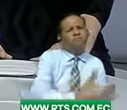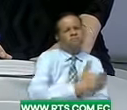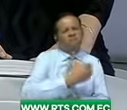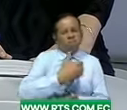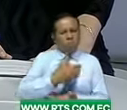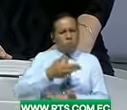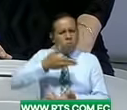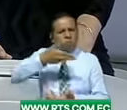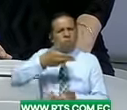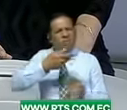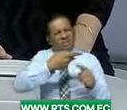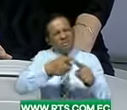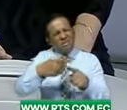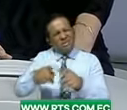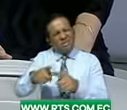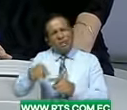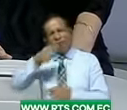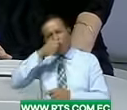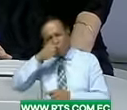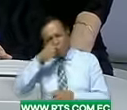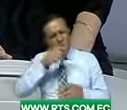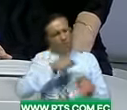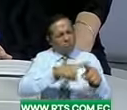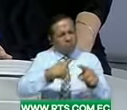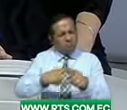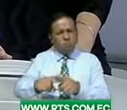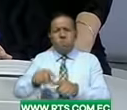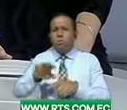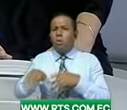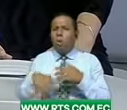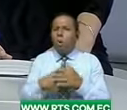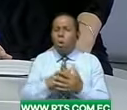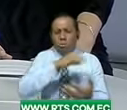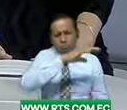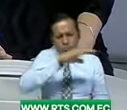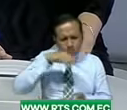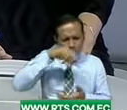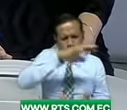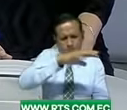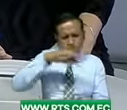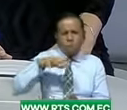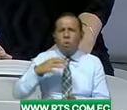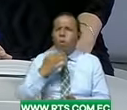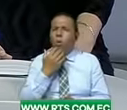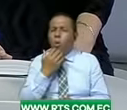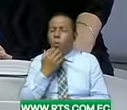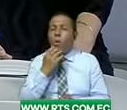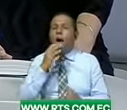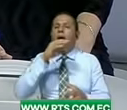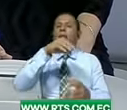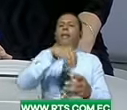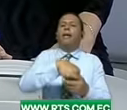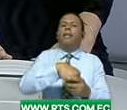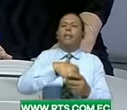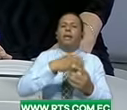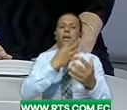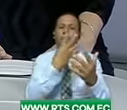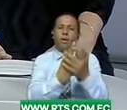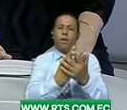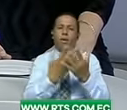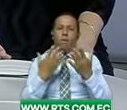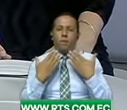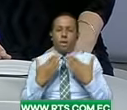armas blancas y sustancias estupefacientes fueron decomisadas durante los operativos realizados por la policía en la penitenciaría del Litoral. Según